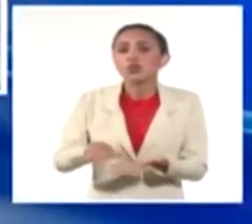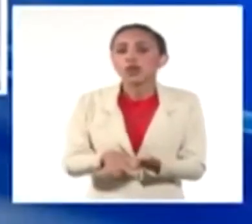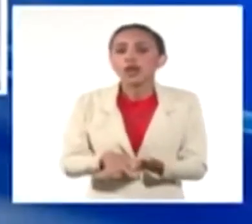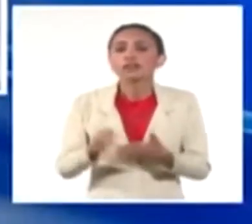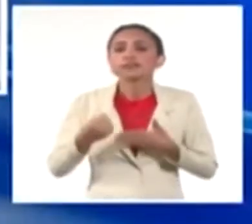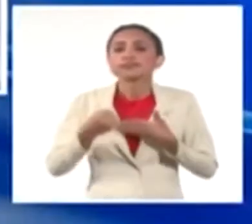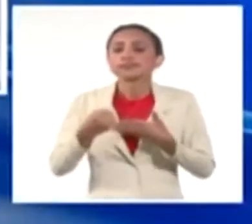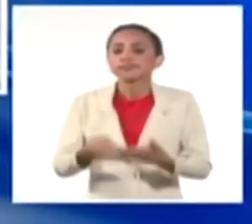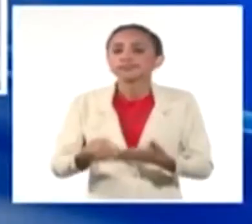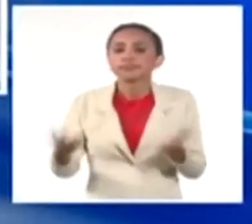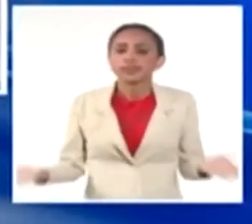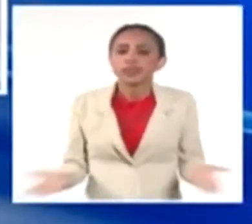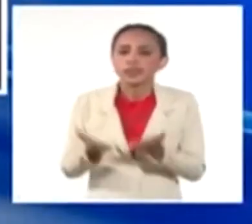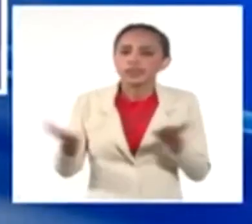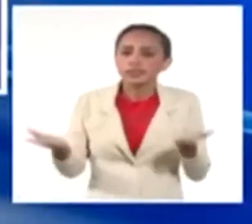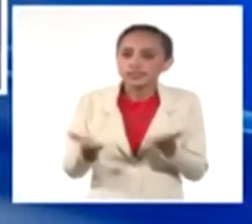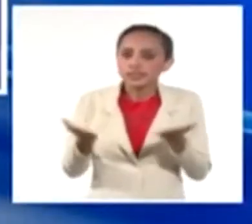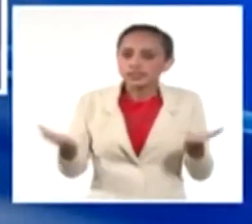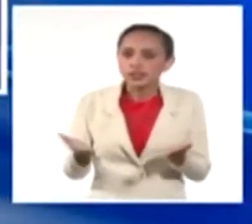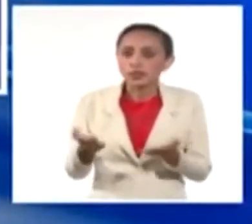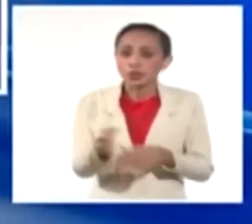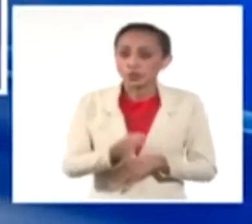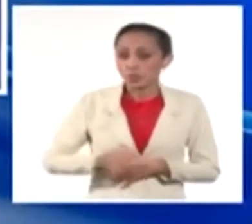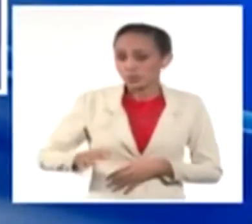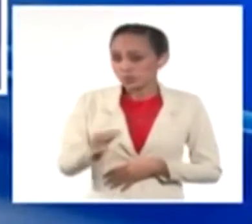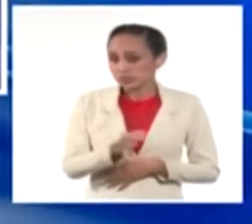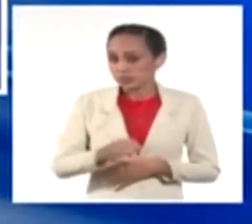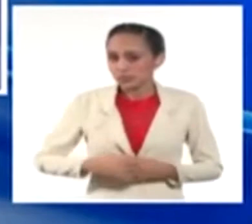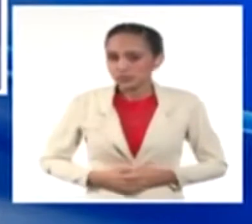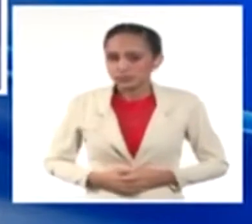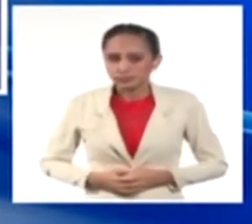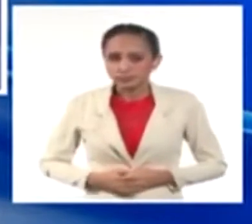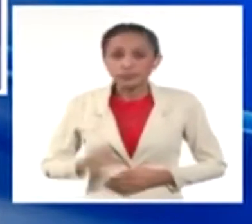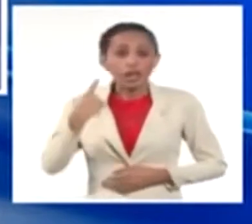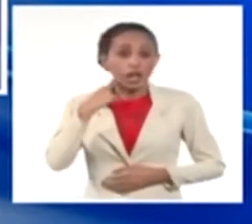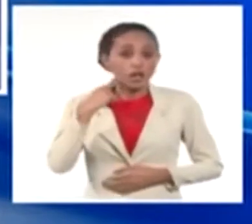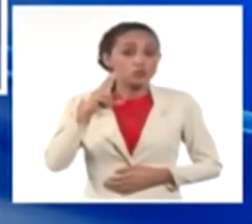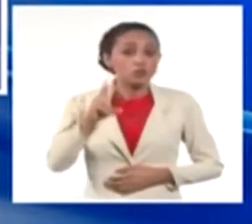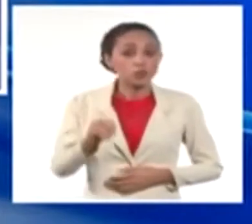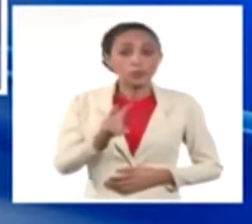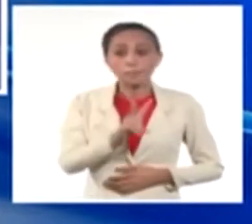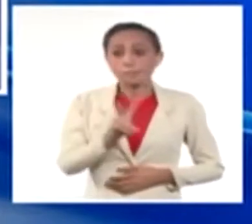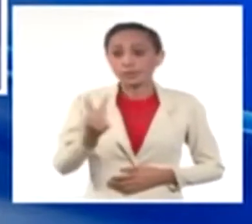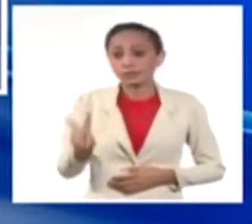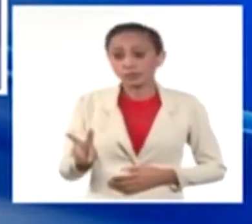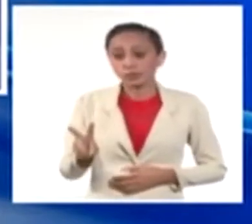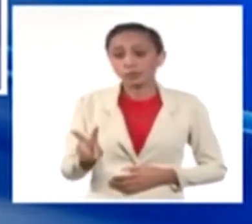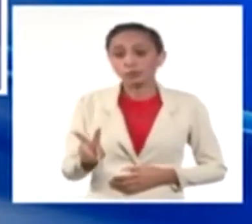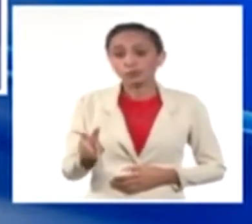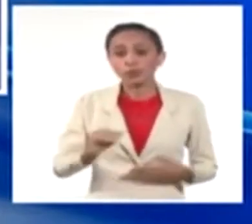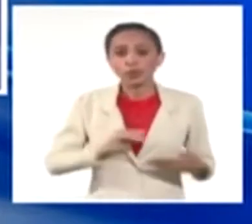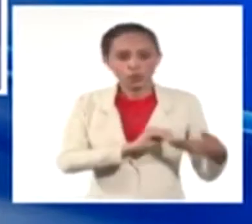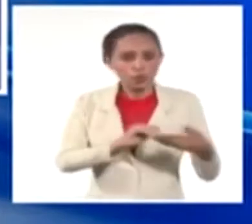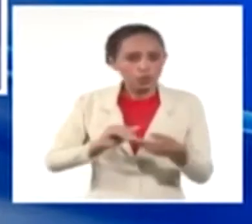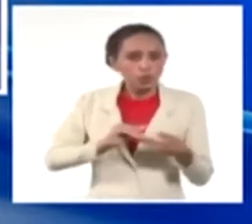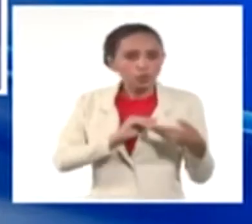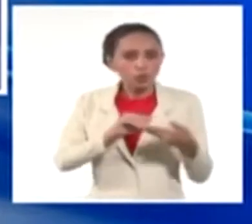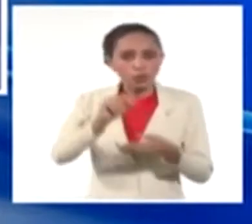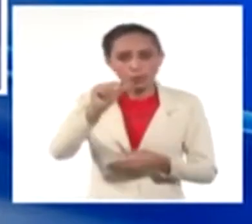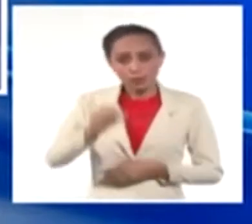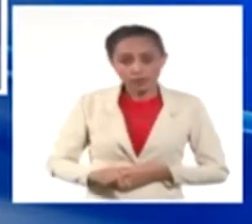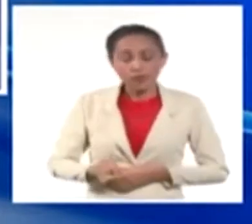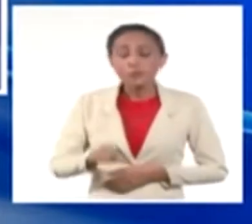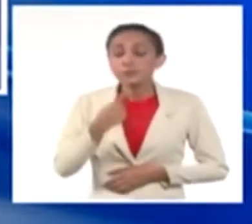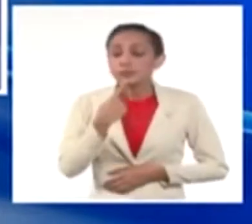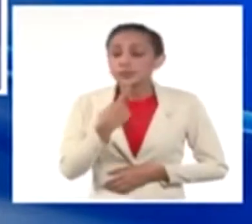al desarrollo sostenible del municipio. En el año 2022, compañeros y compañeras, se reducen